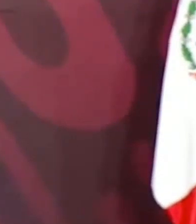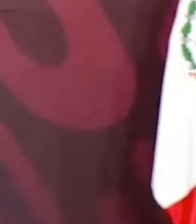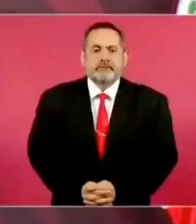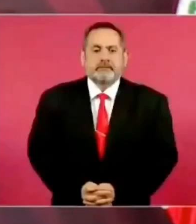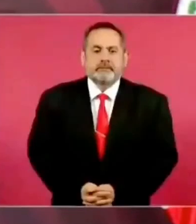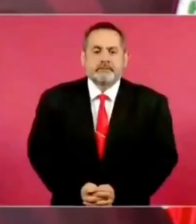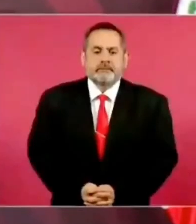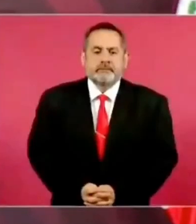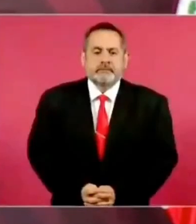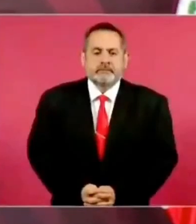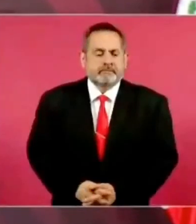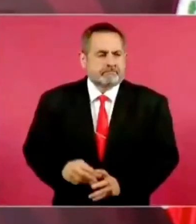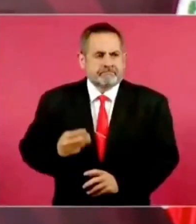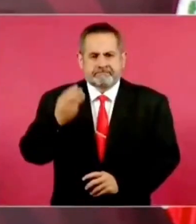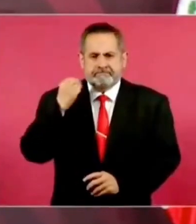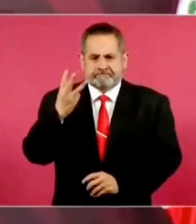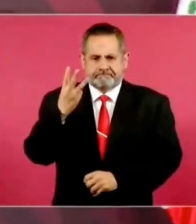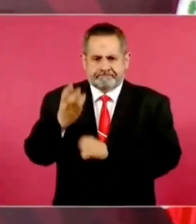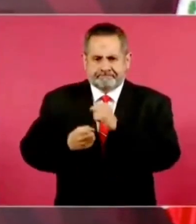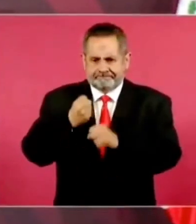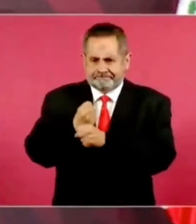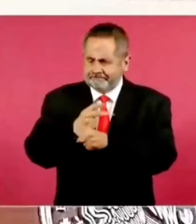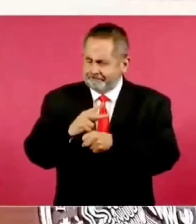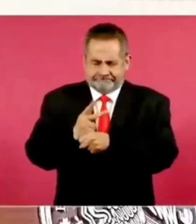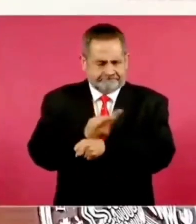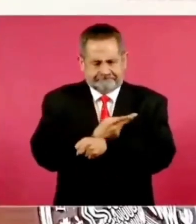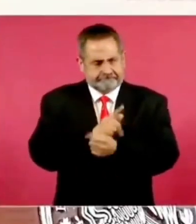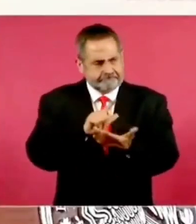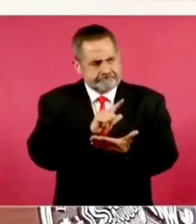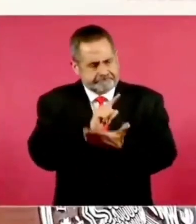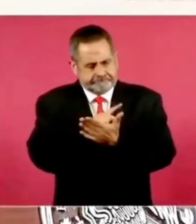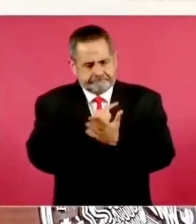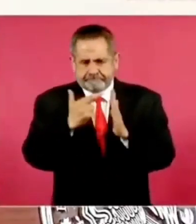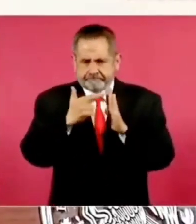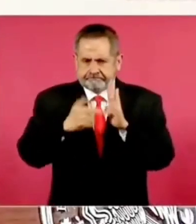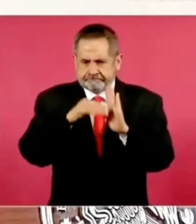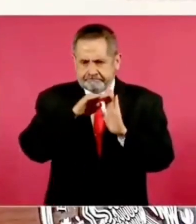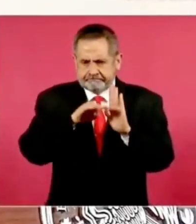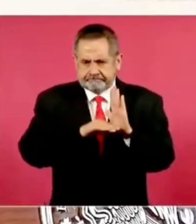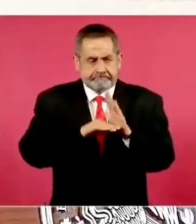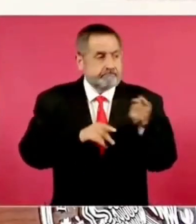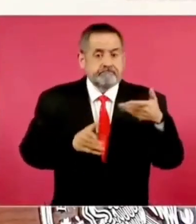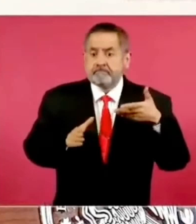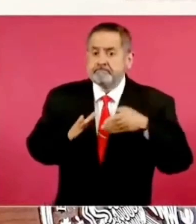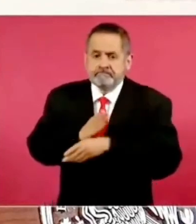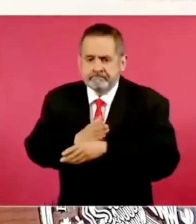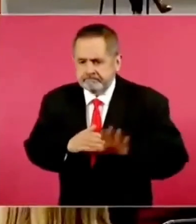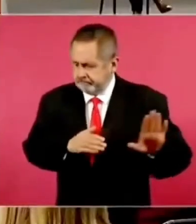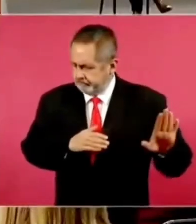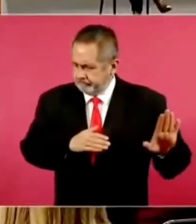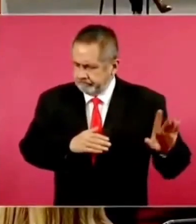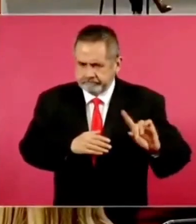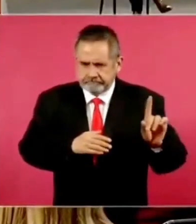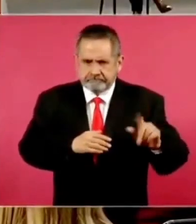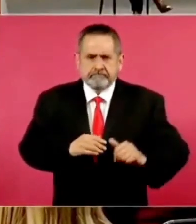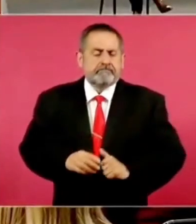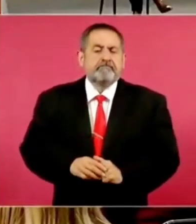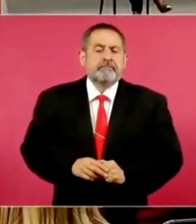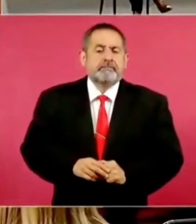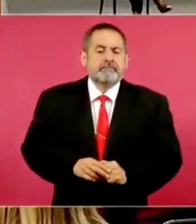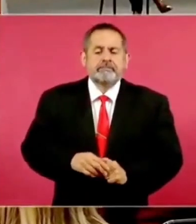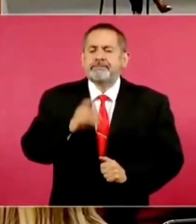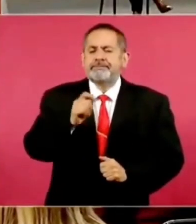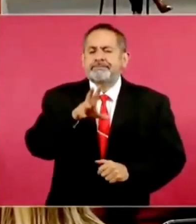desde hace 3 años. ¿Y por qué ahora? Incluso uno que